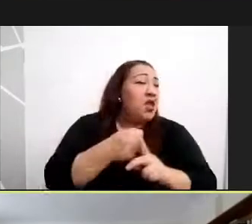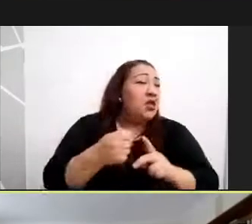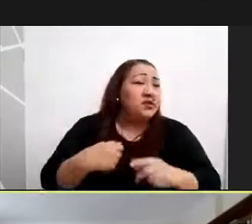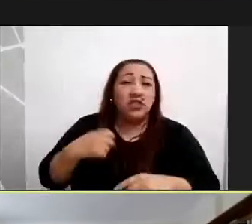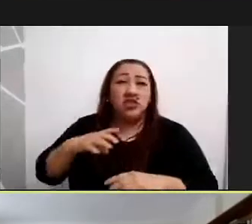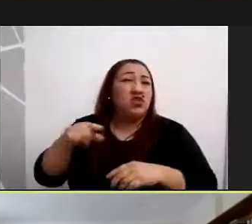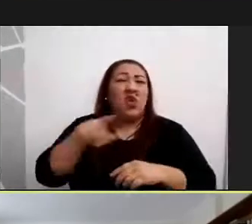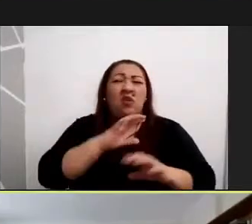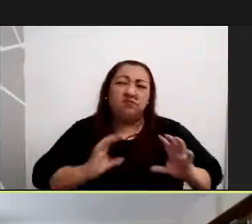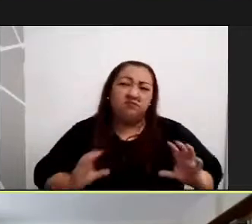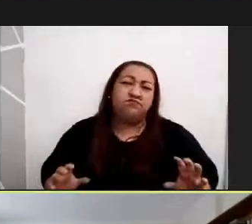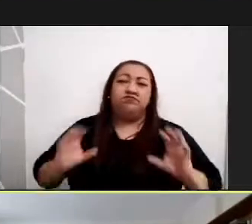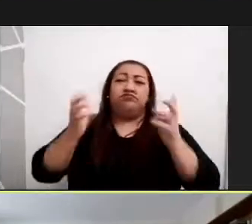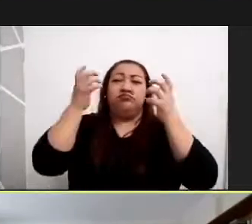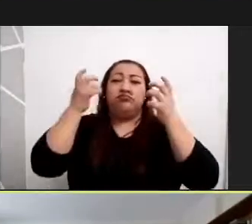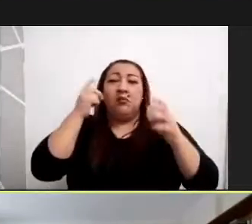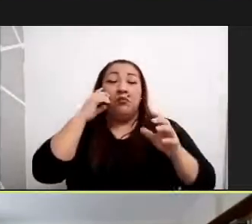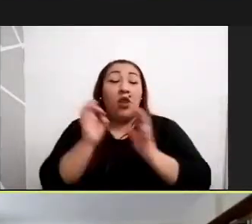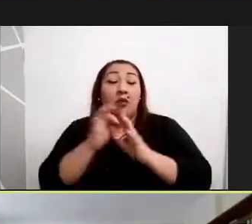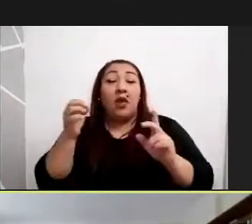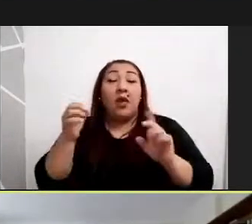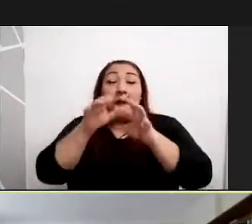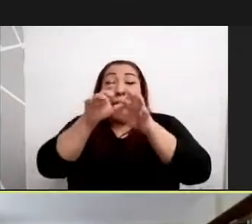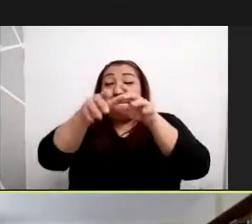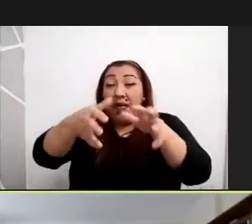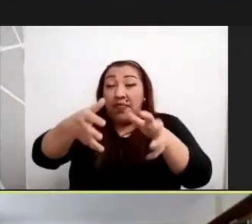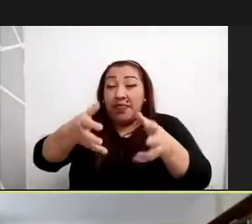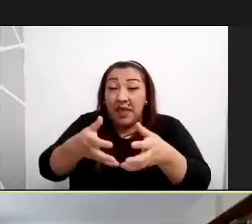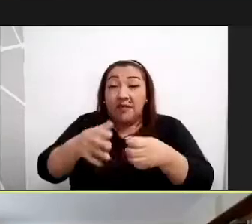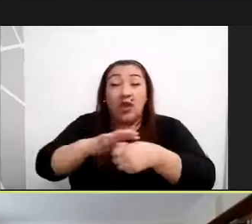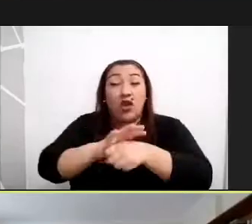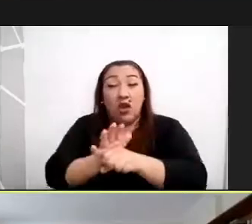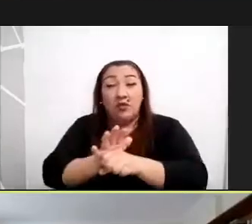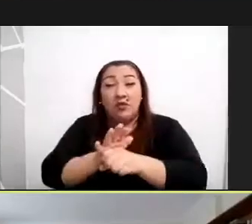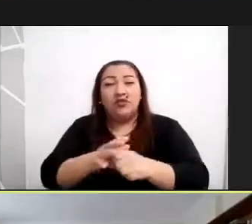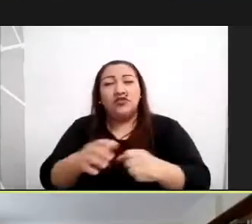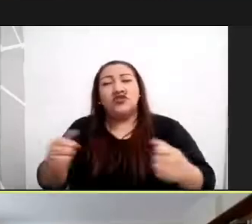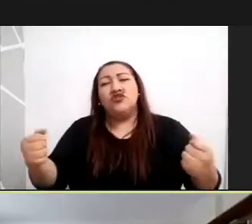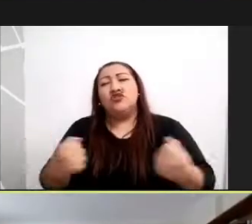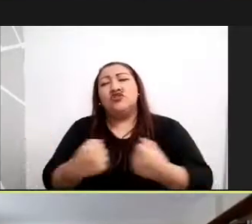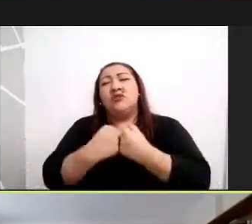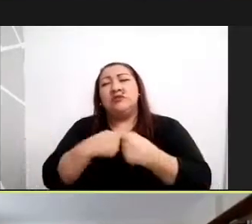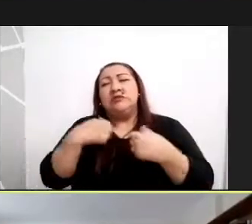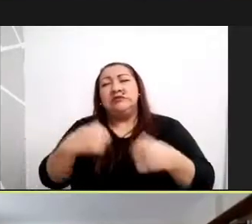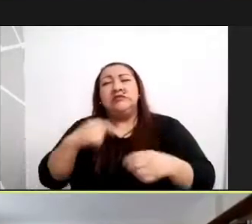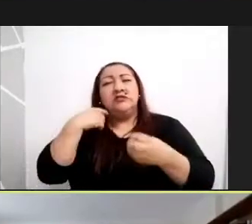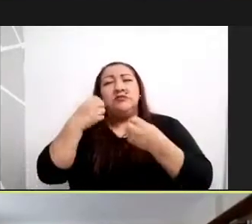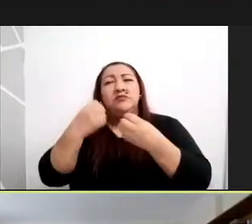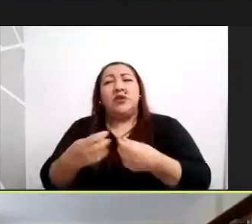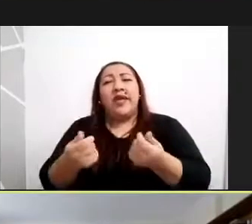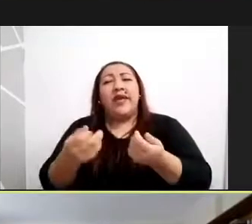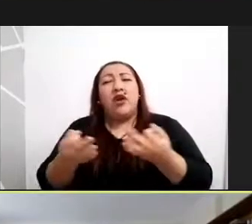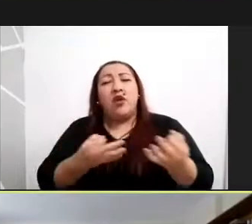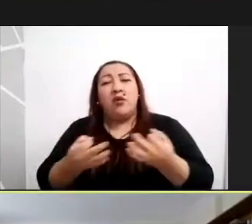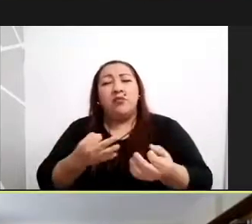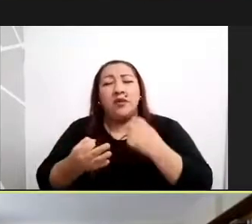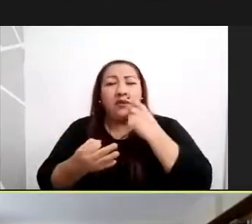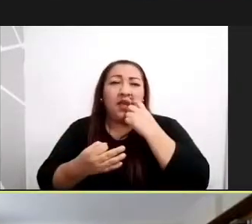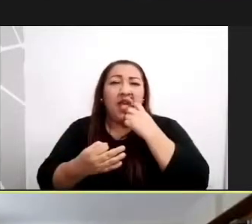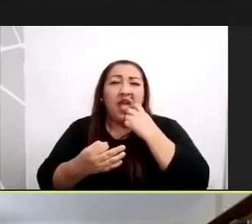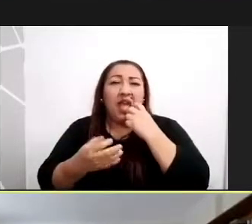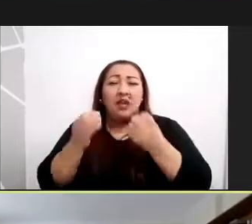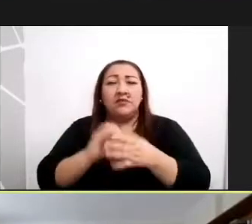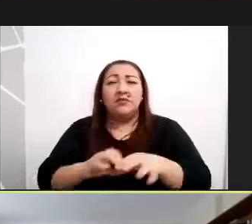pandemia, por su parte, no solo ha golpeado nuestra salud y nuestra economía, sino también ha revelado deficiencias estructurales y sobre